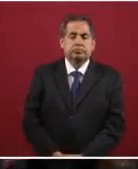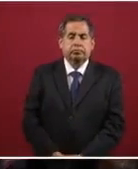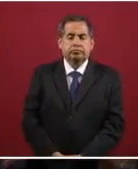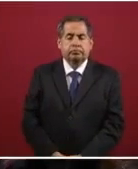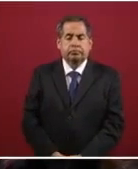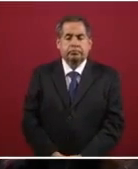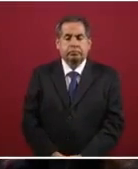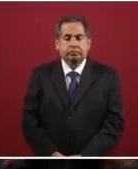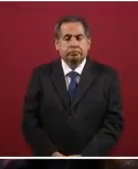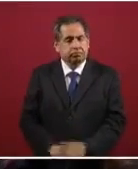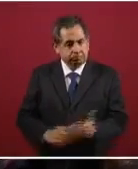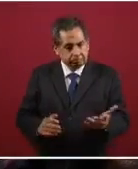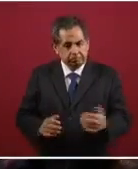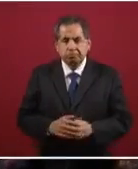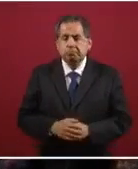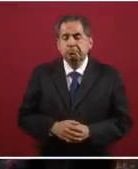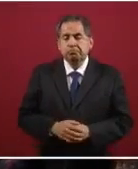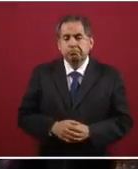Pues sí,